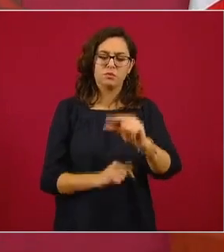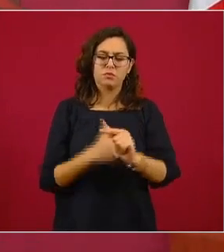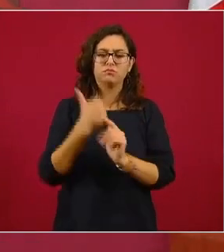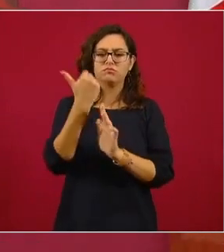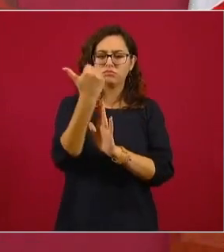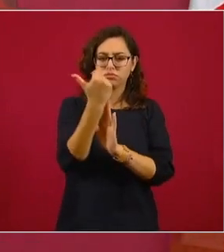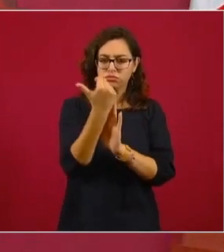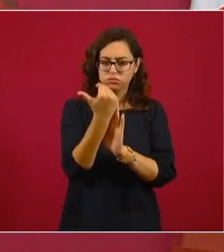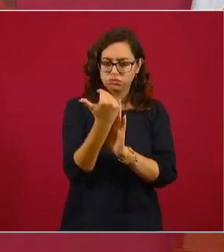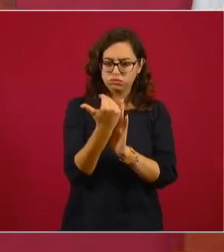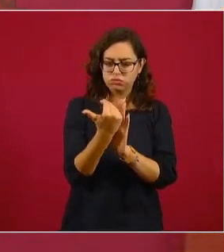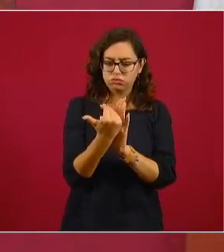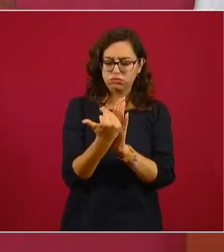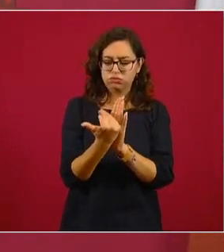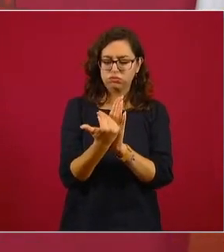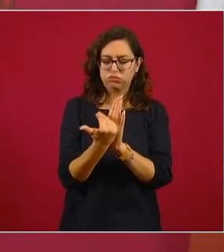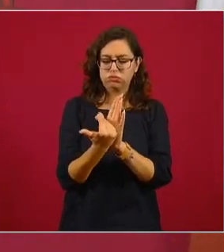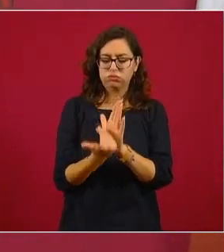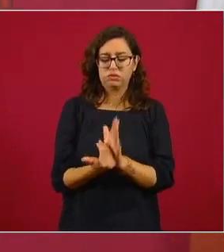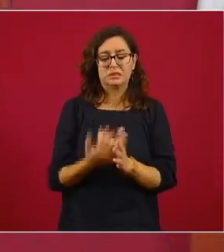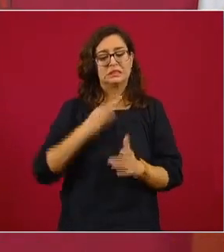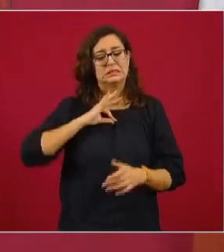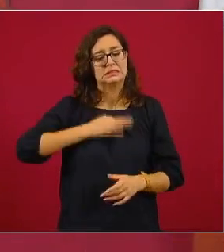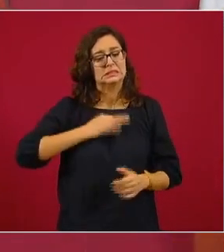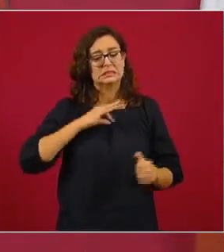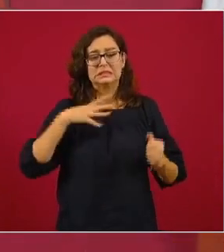esta pandemia